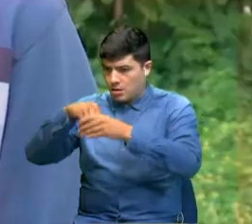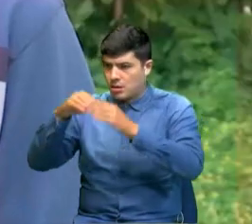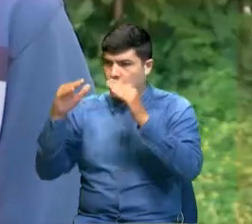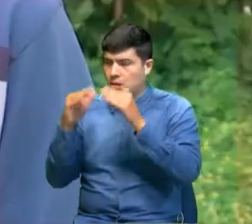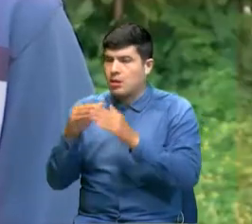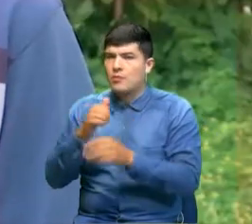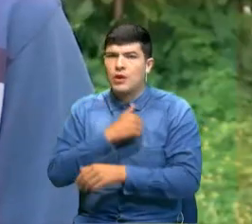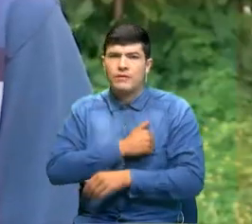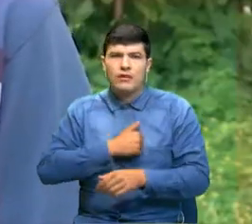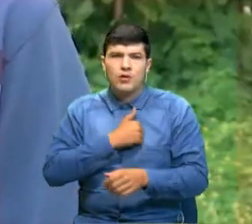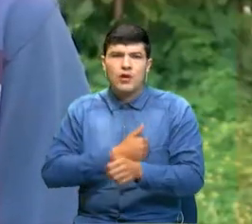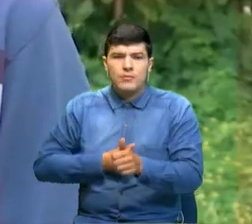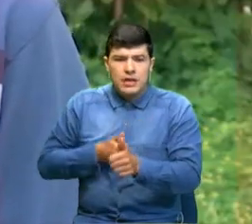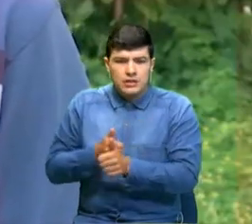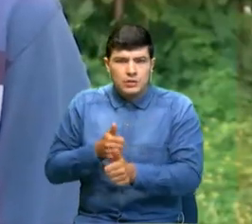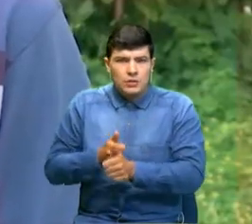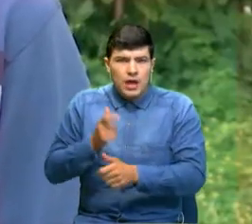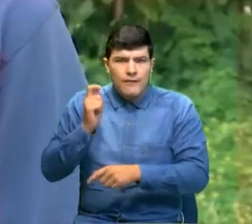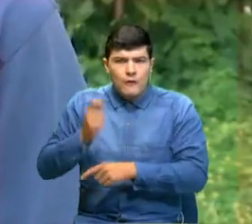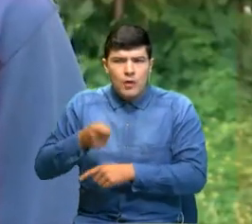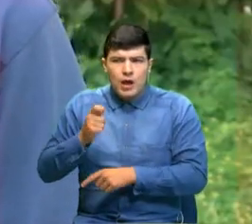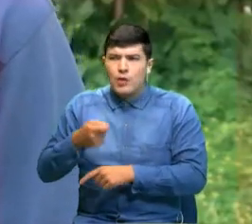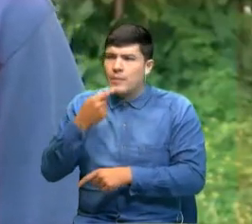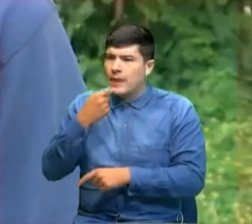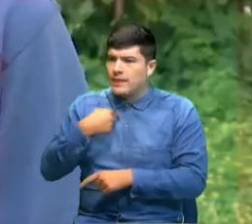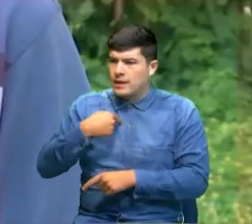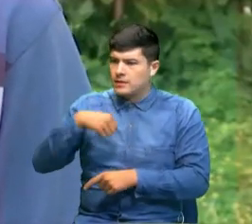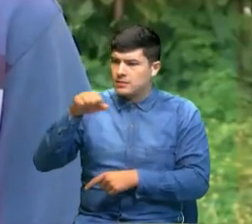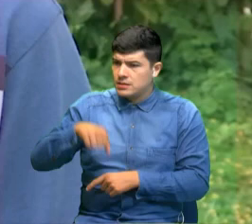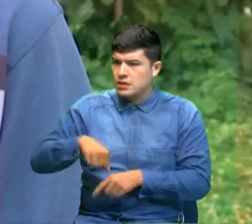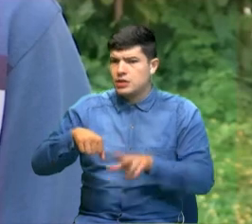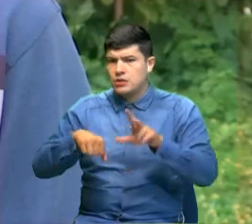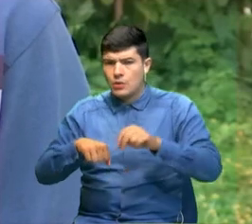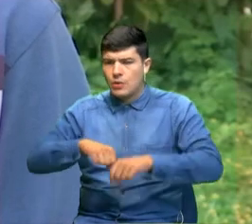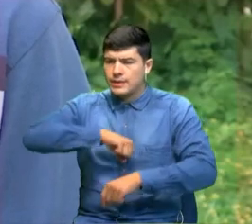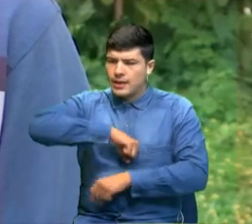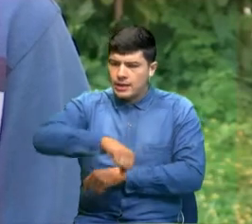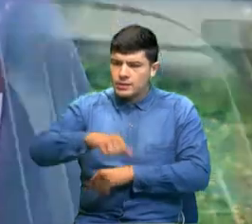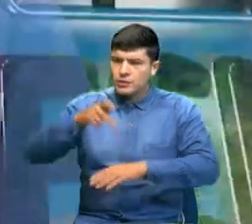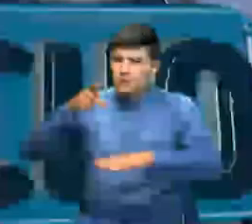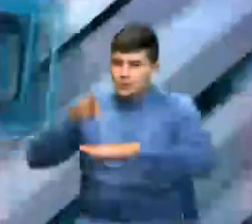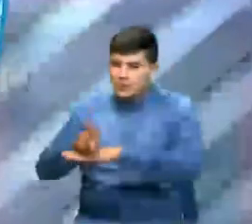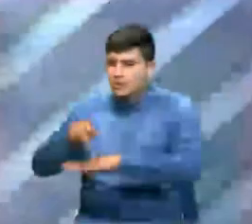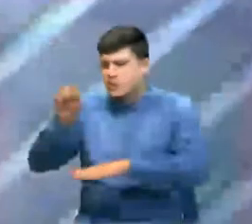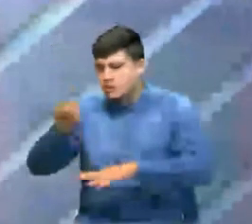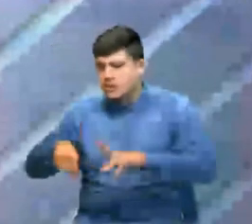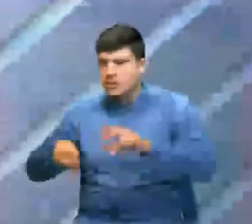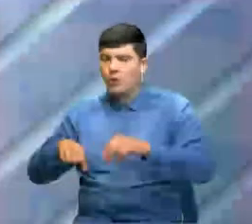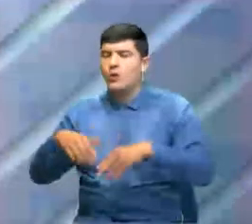me asesoren si tengo el derecho del parqueadero para el carro o no tengo el derecho.